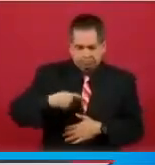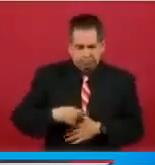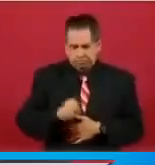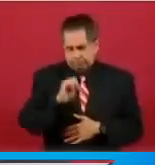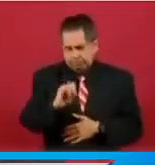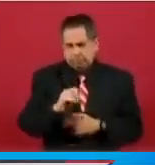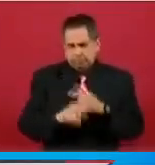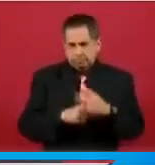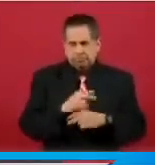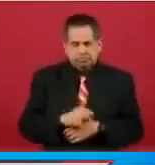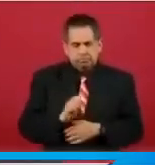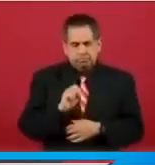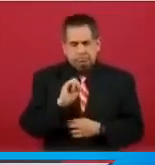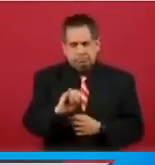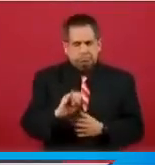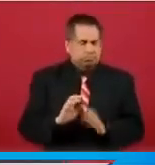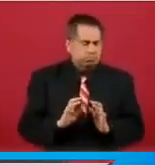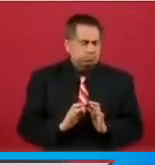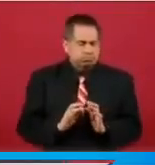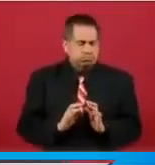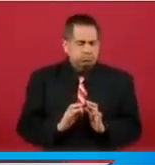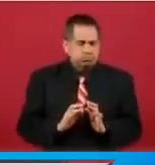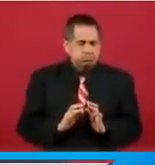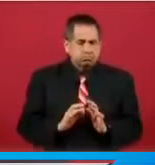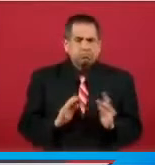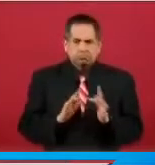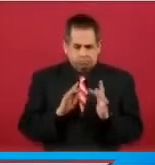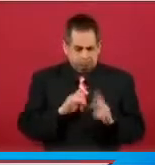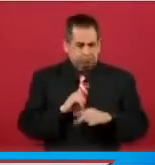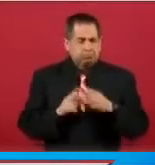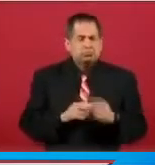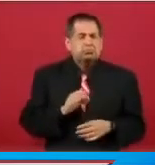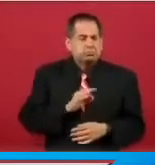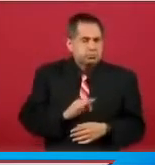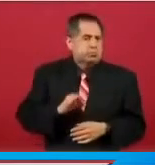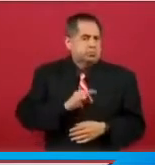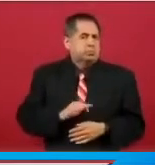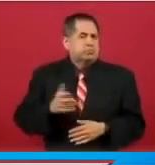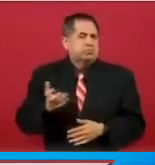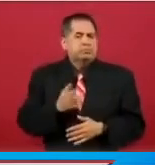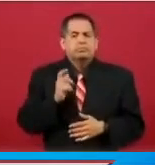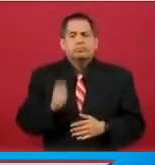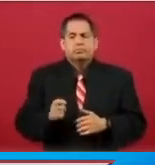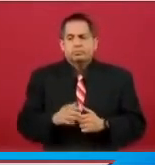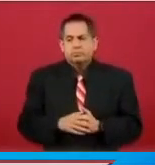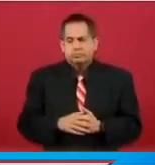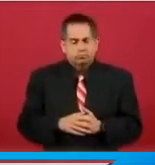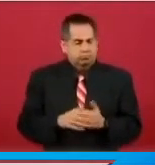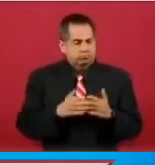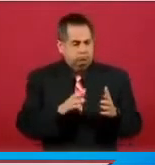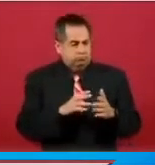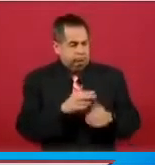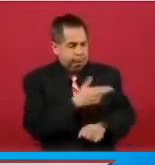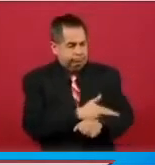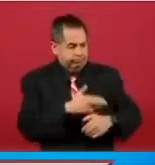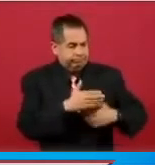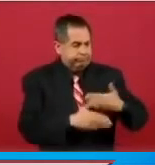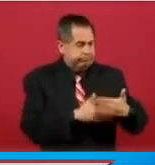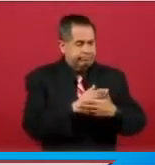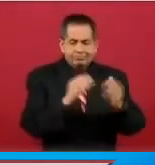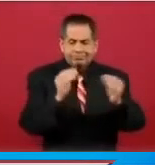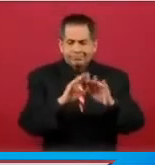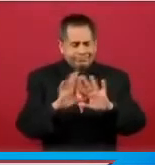Mina pasta de conchos. Estamos en condiciones de liberar procesos, de no